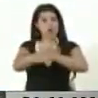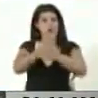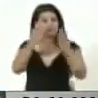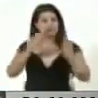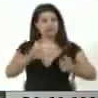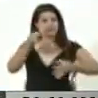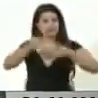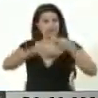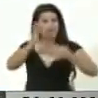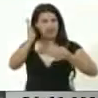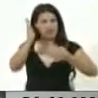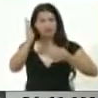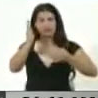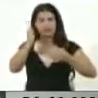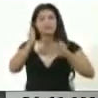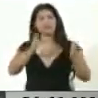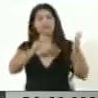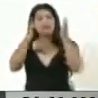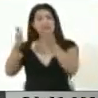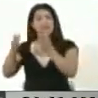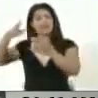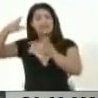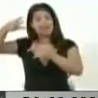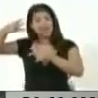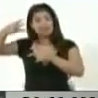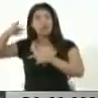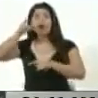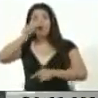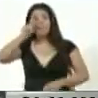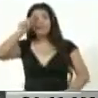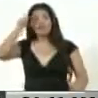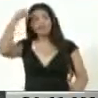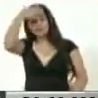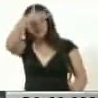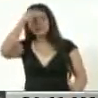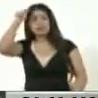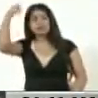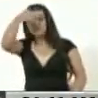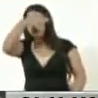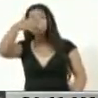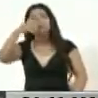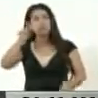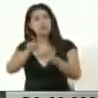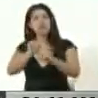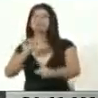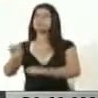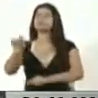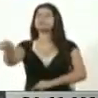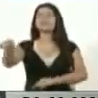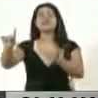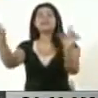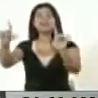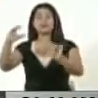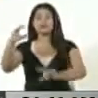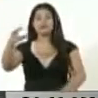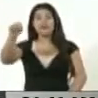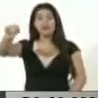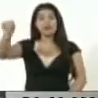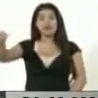es escuchar al actual presidente de los Estados Unidos, Donald Trump, incluso marcando su postura sobre cómo ha mentido de